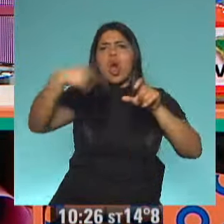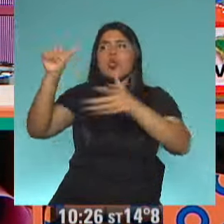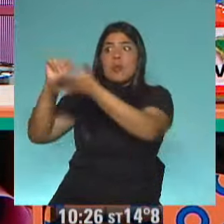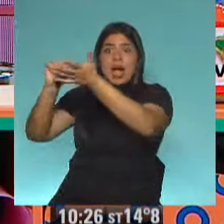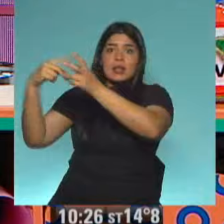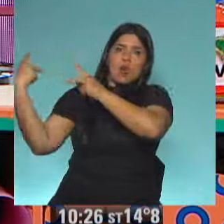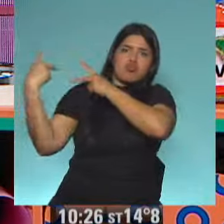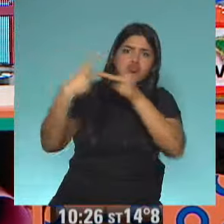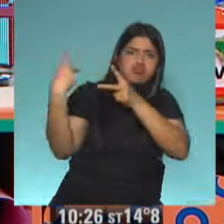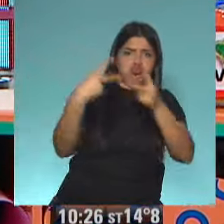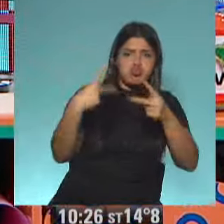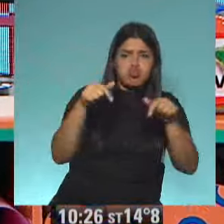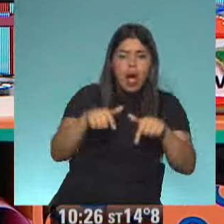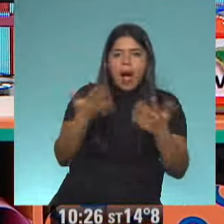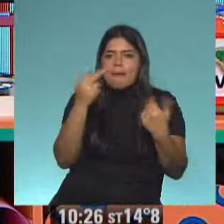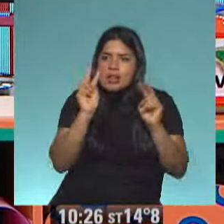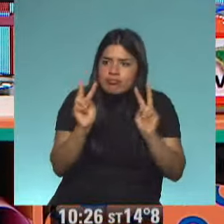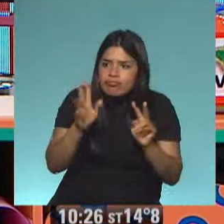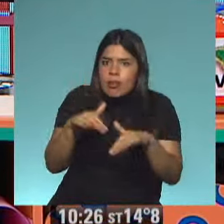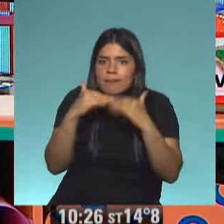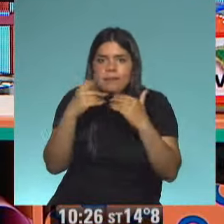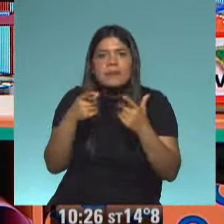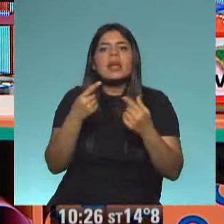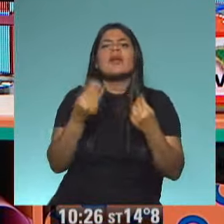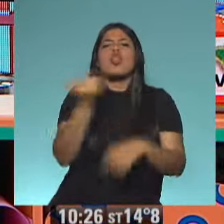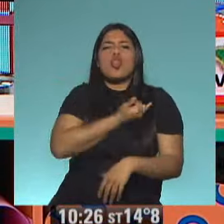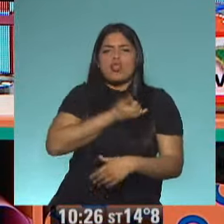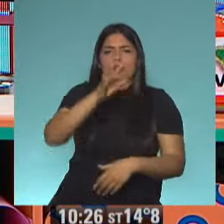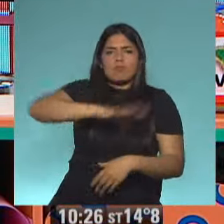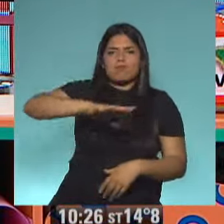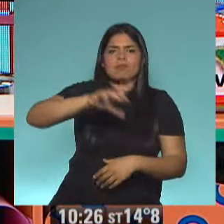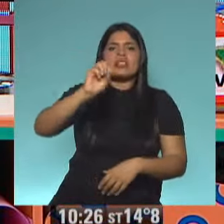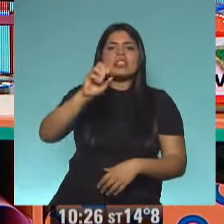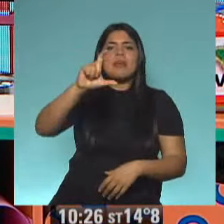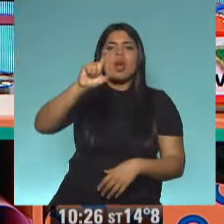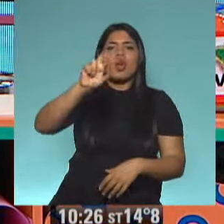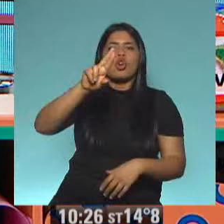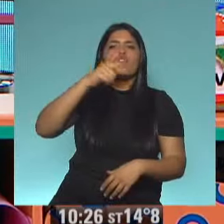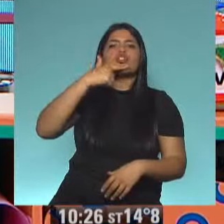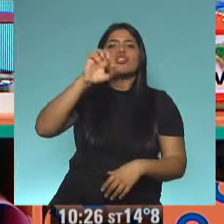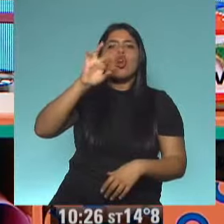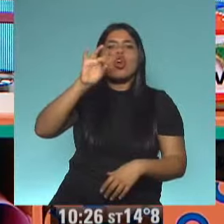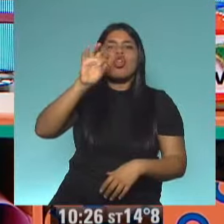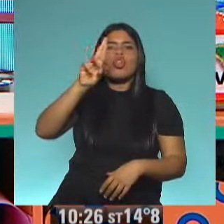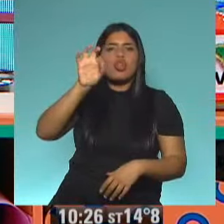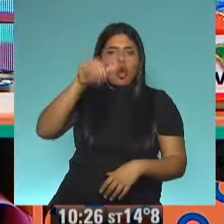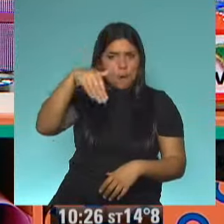al carnaval y festejar. Y el carnaval del país es en el Corsódromo, como decía Emi, que es un lugar que se cobra entrada, cerrado,